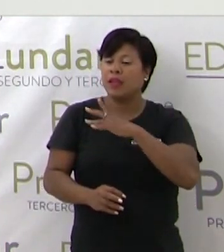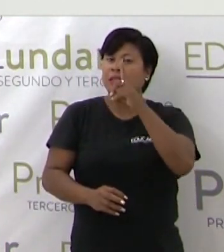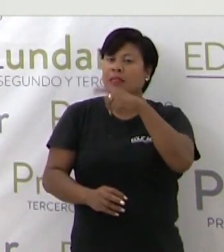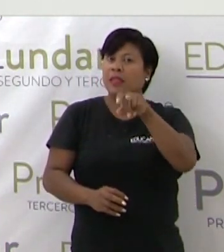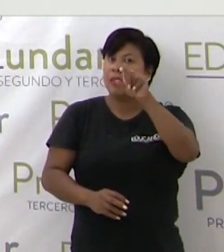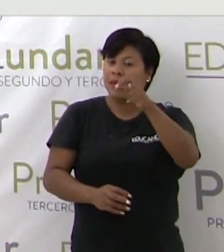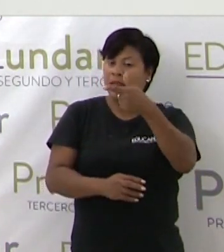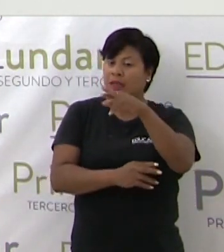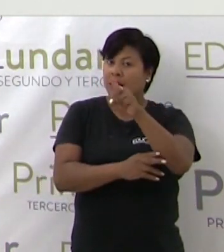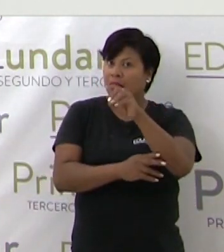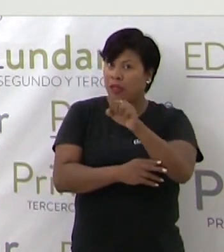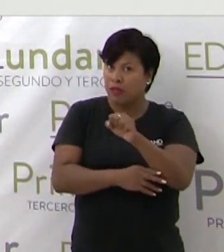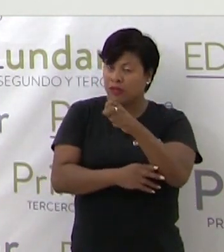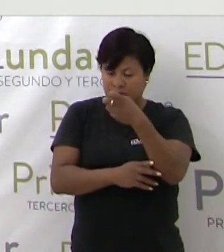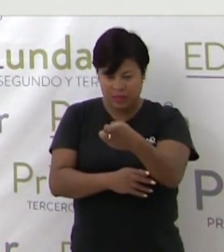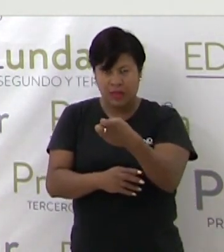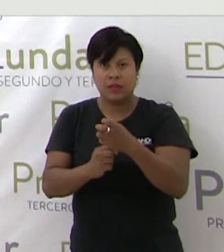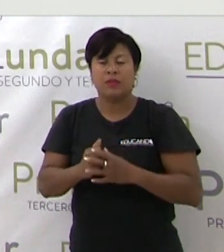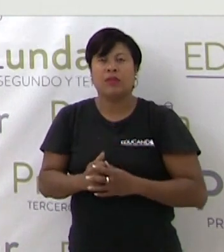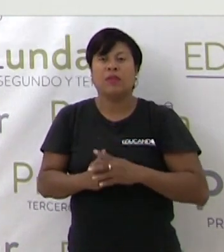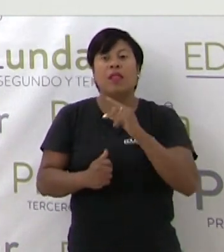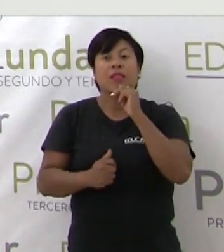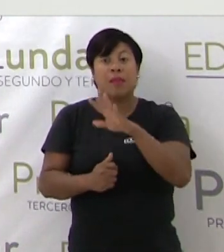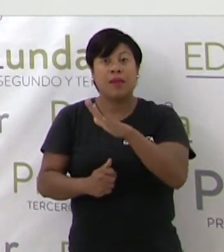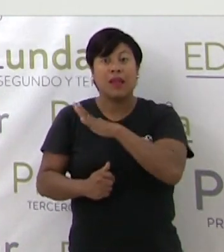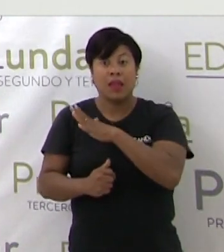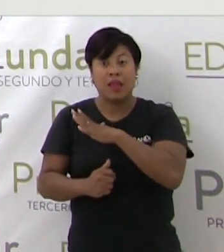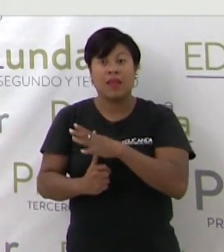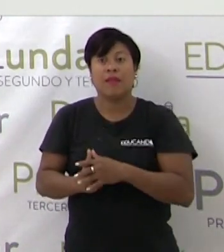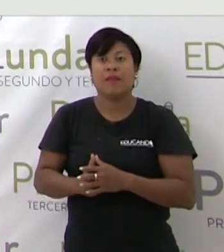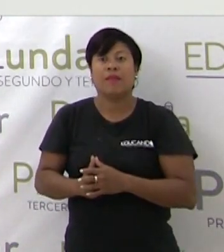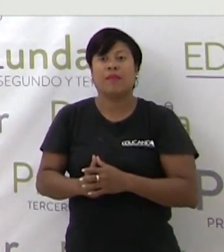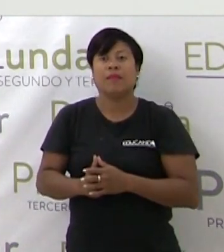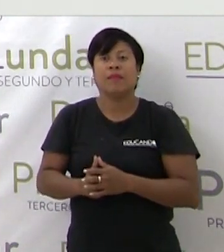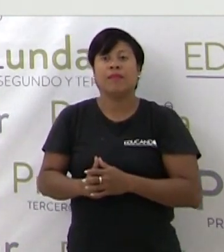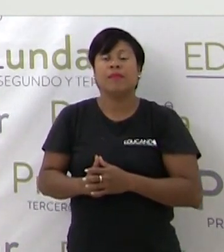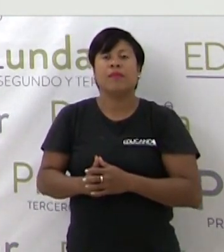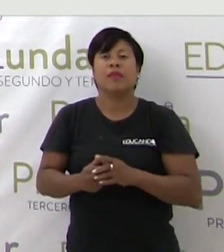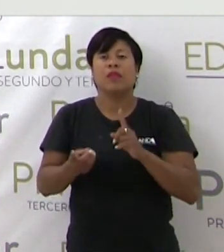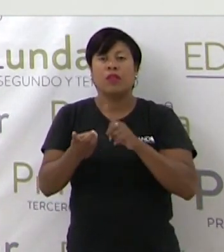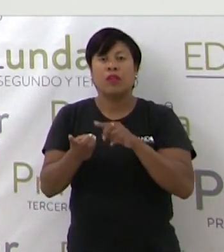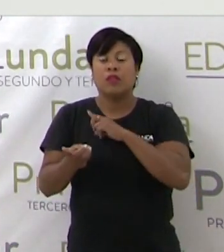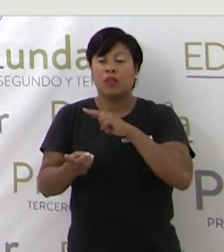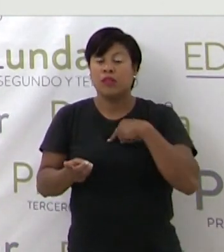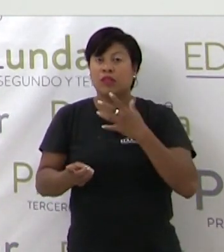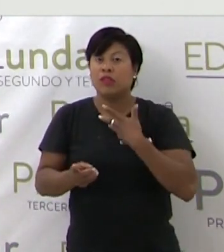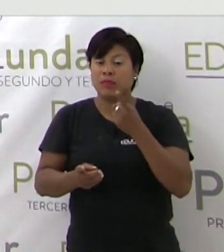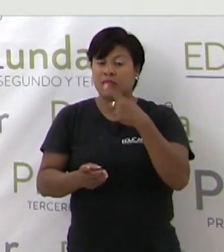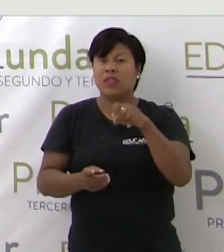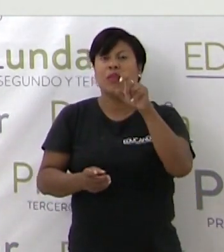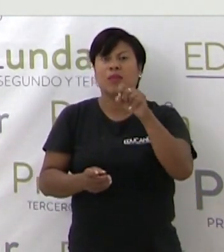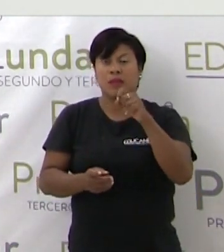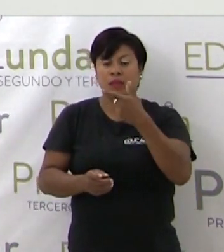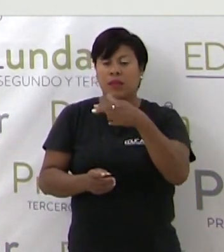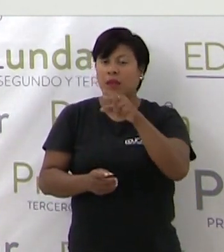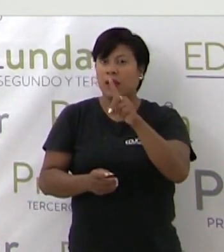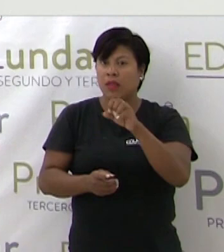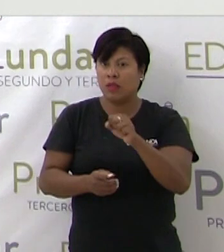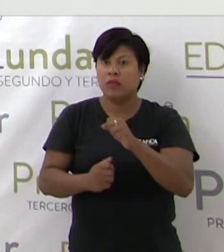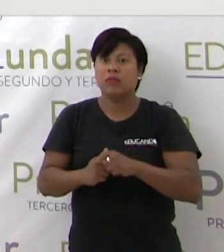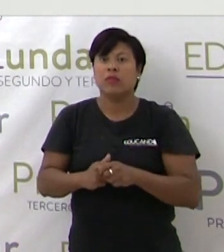grados y por supuesto que también acá, es aquí donde tenemos los otros 120, les voy a trazar aquí